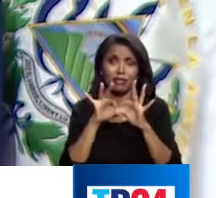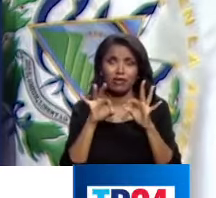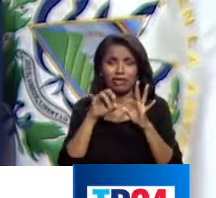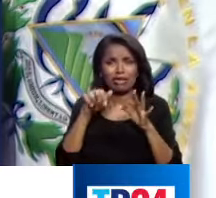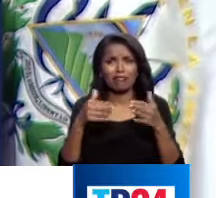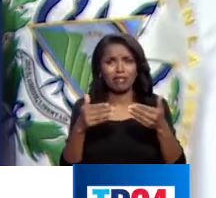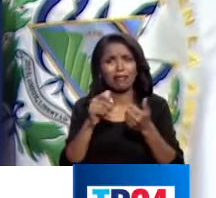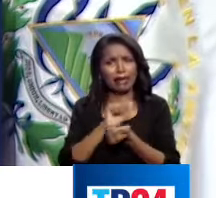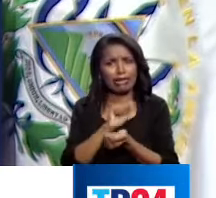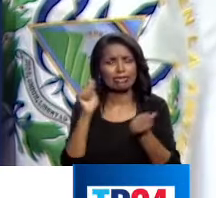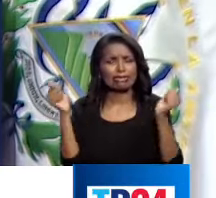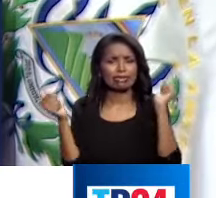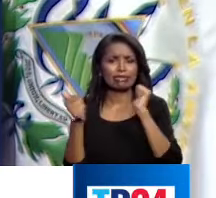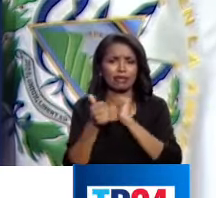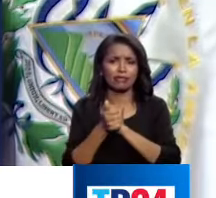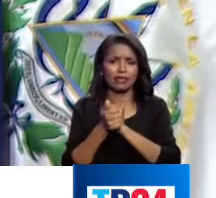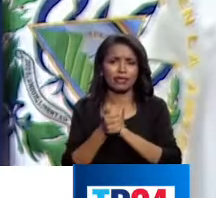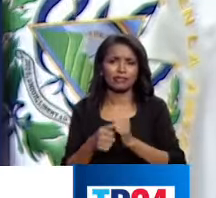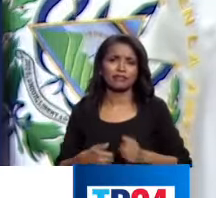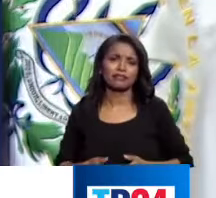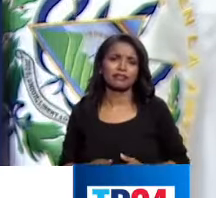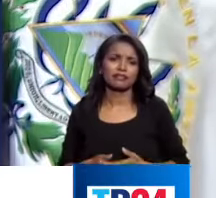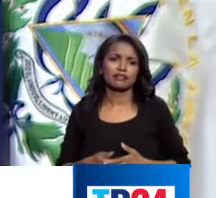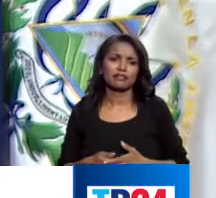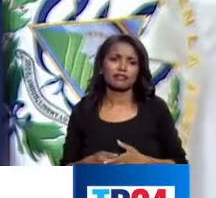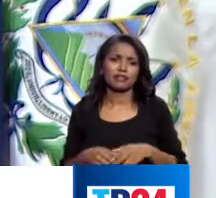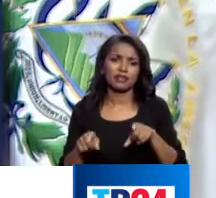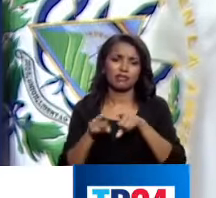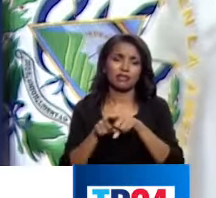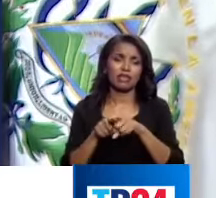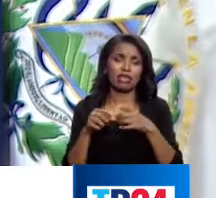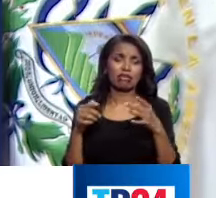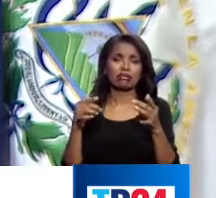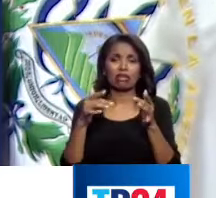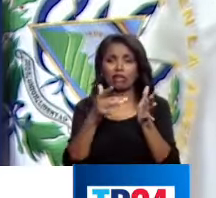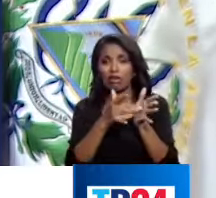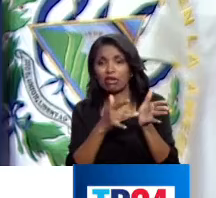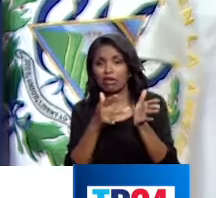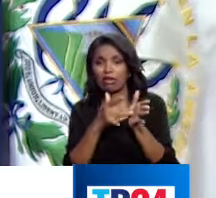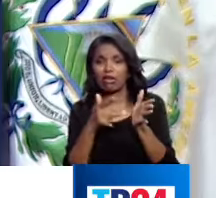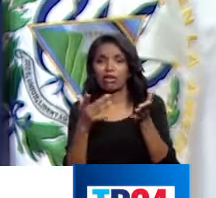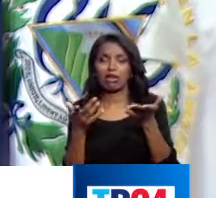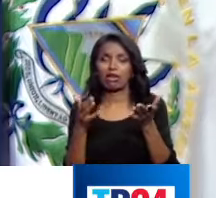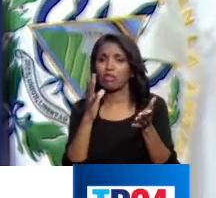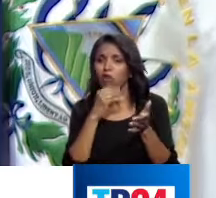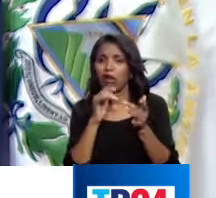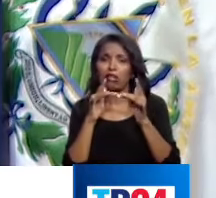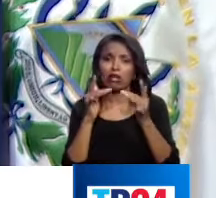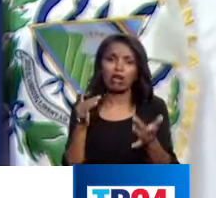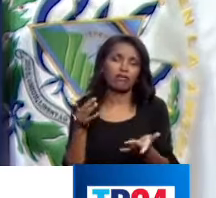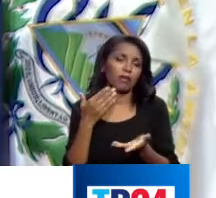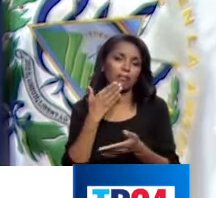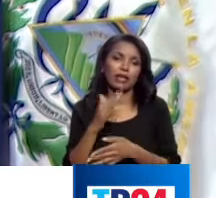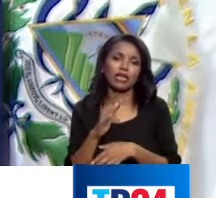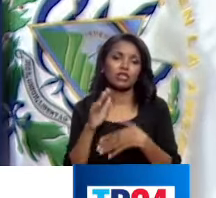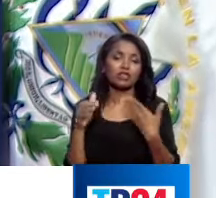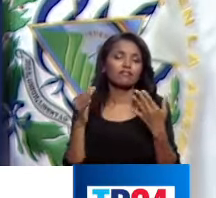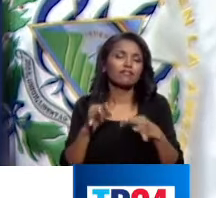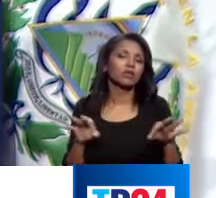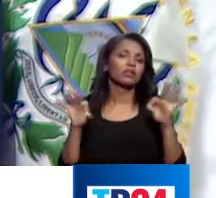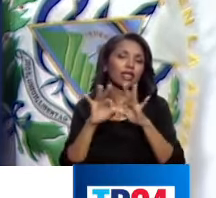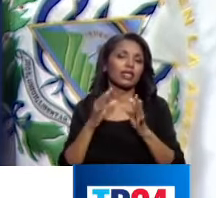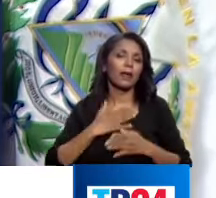sector turístico que nos van a permitir avanzar. No dan data porque la data se hace a papel. La tecnología será un